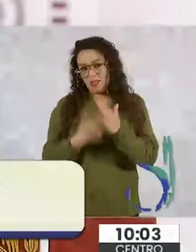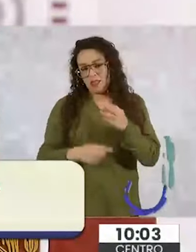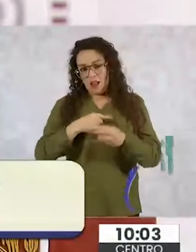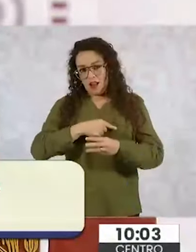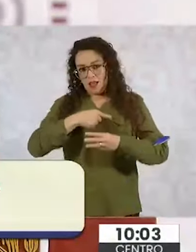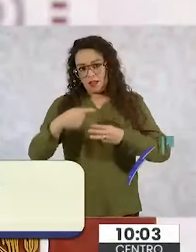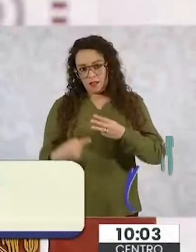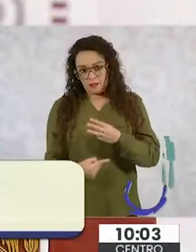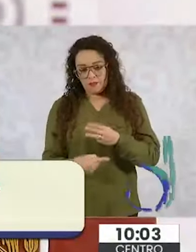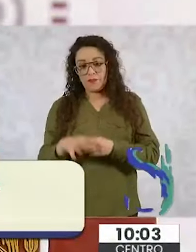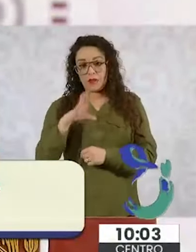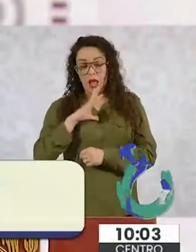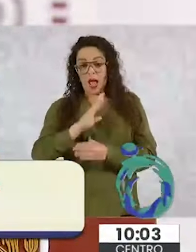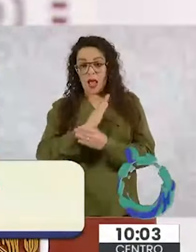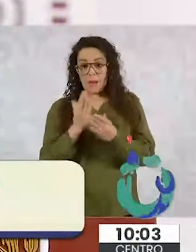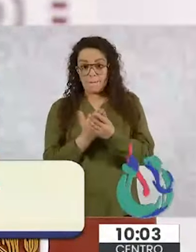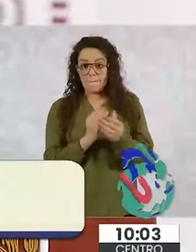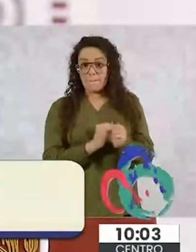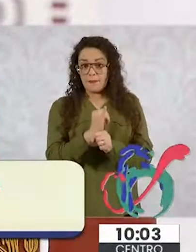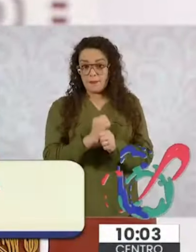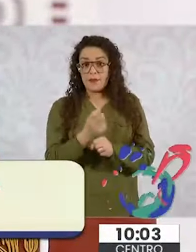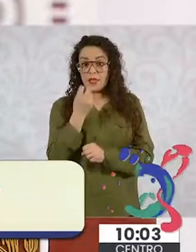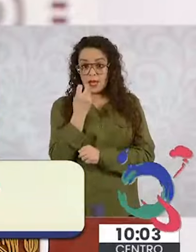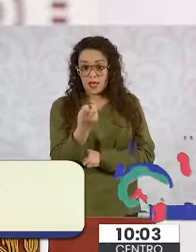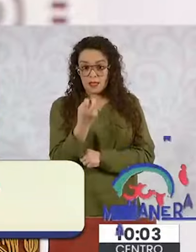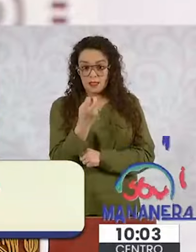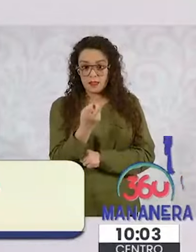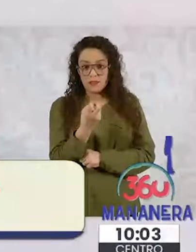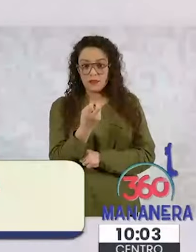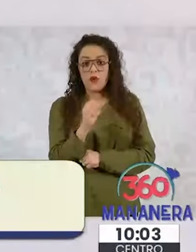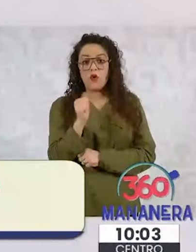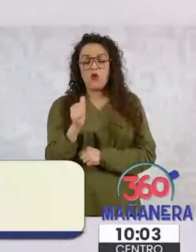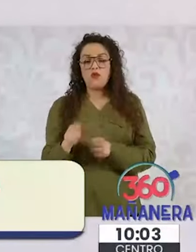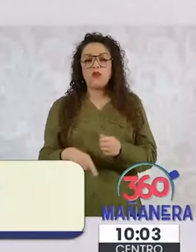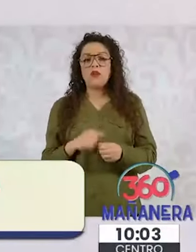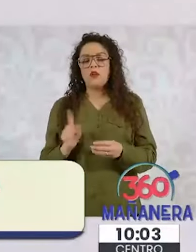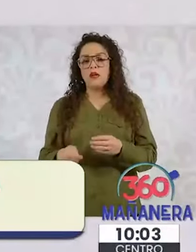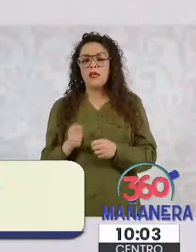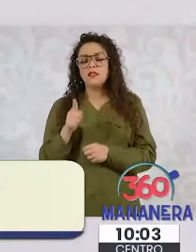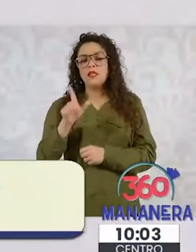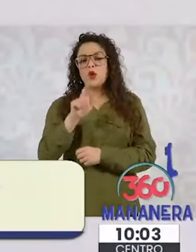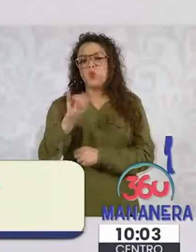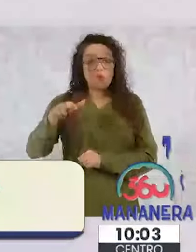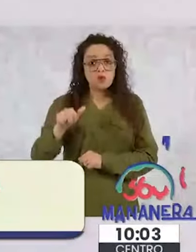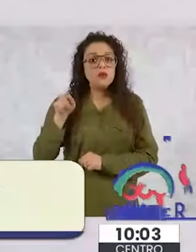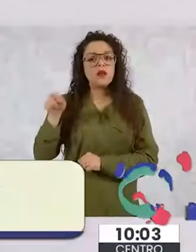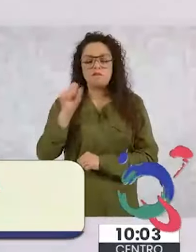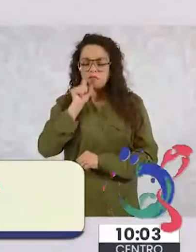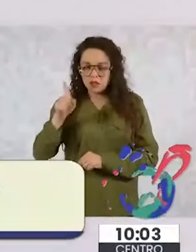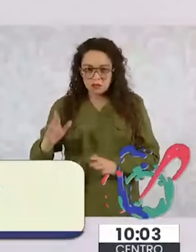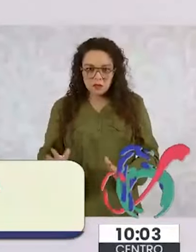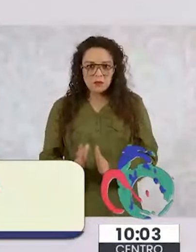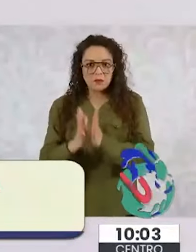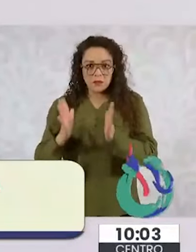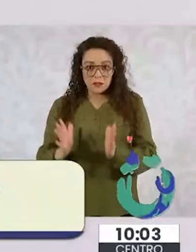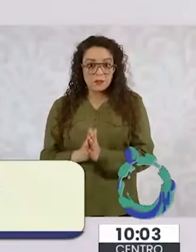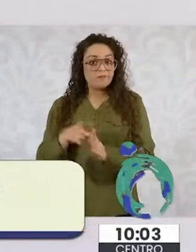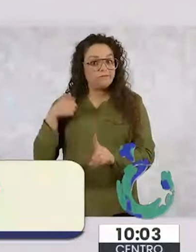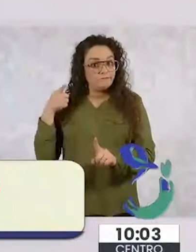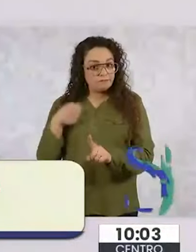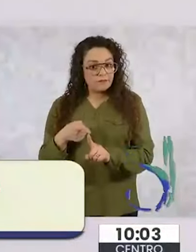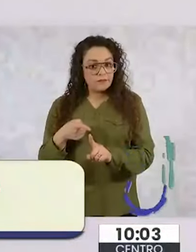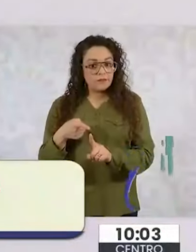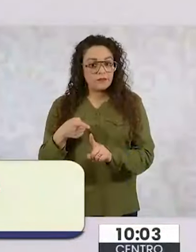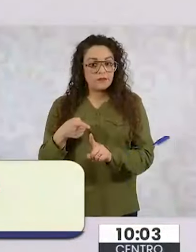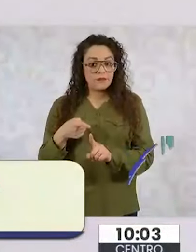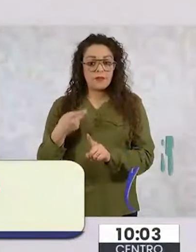investigación abierta sobre el caso eh de Luis Donaldo Colosio el asesinato de Colosio sin embargo un juez